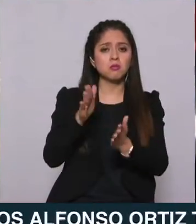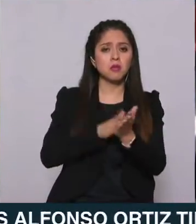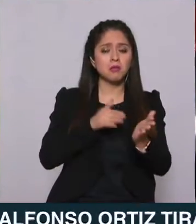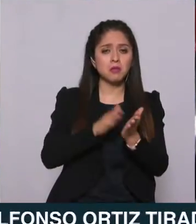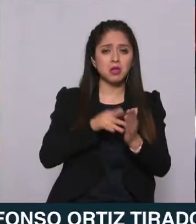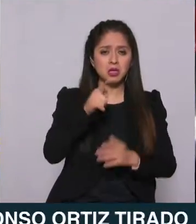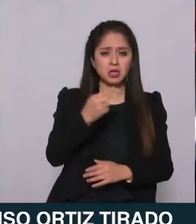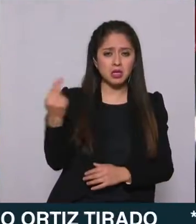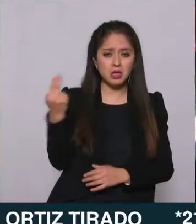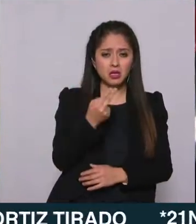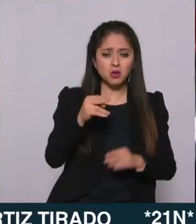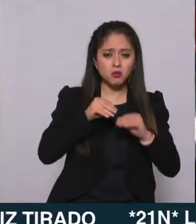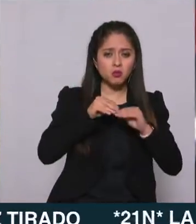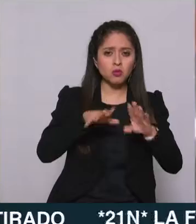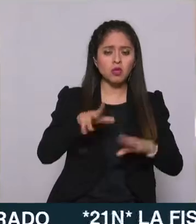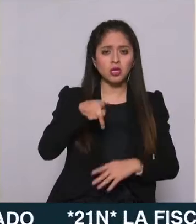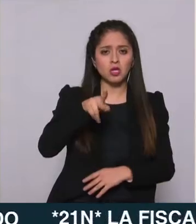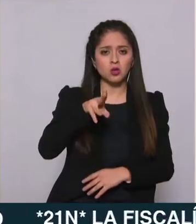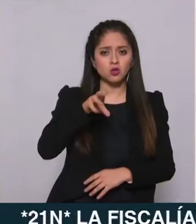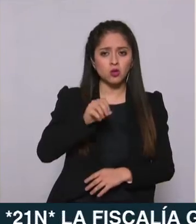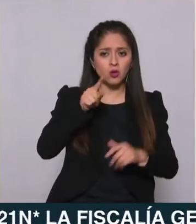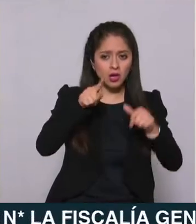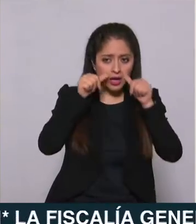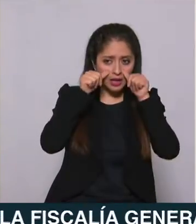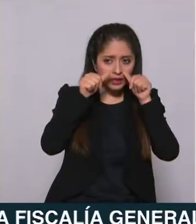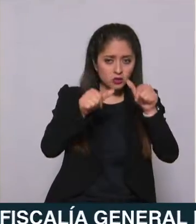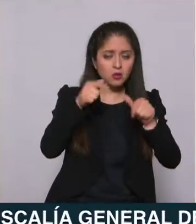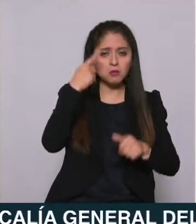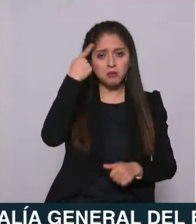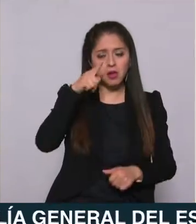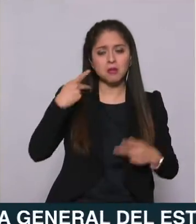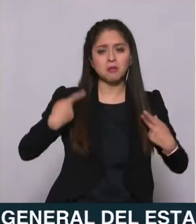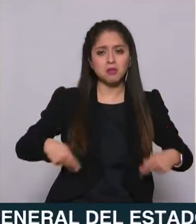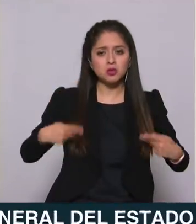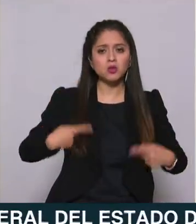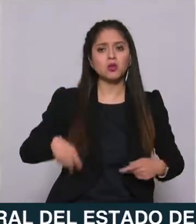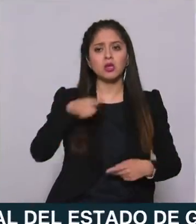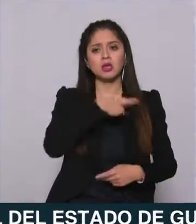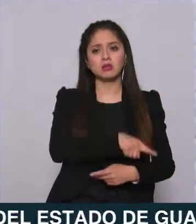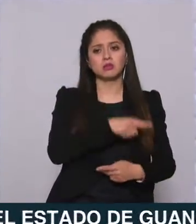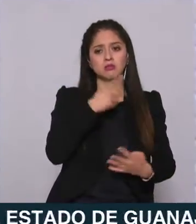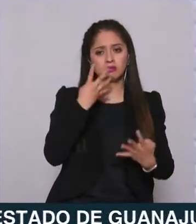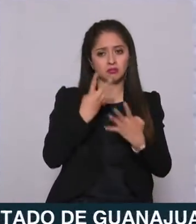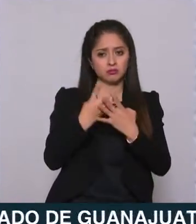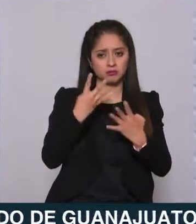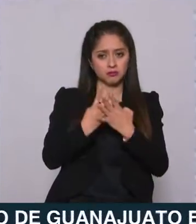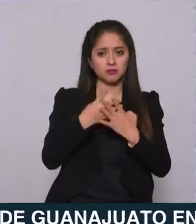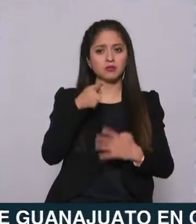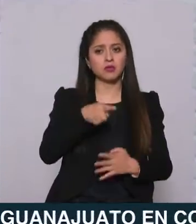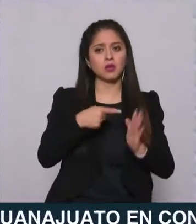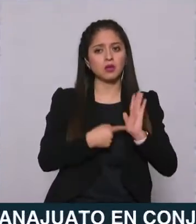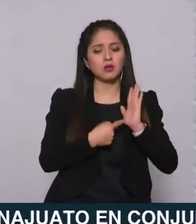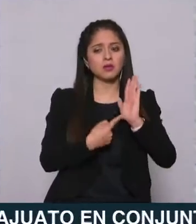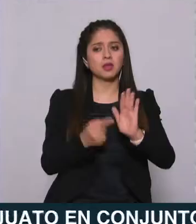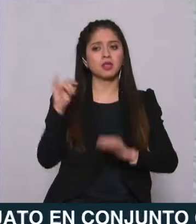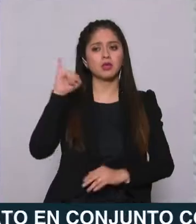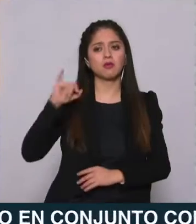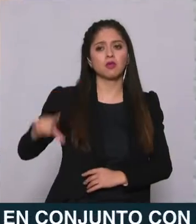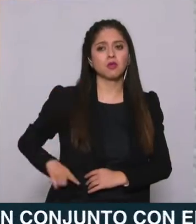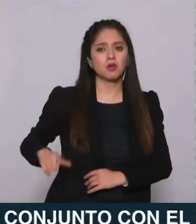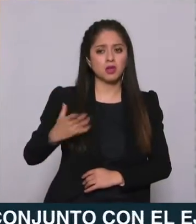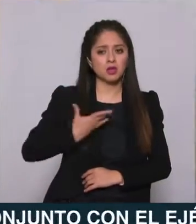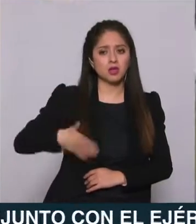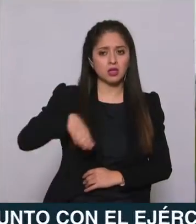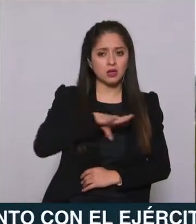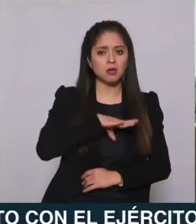necesiten a través de los kioscos de servicios digitales para personas privadas de la libertad. Así lo presentaron la jefa de gobierno